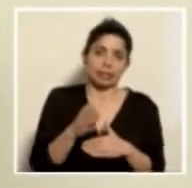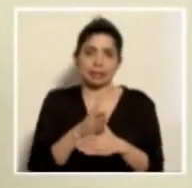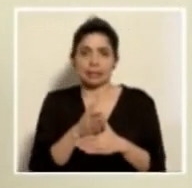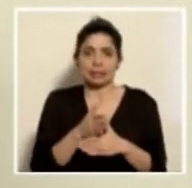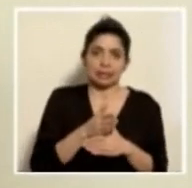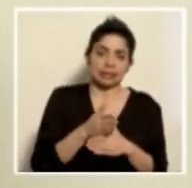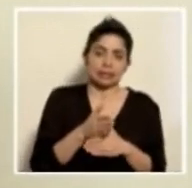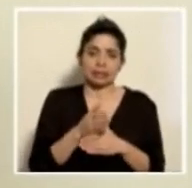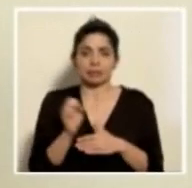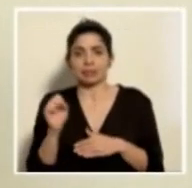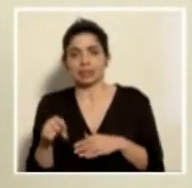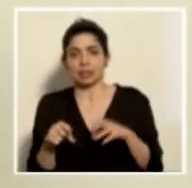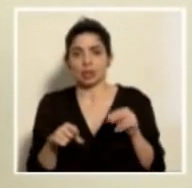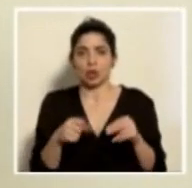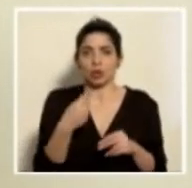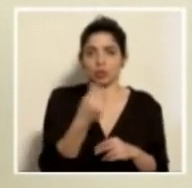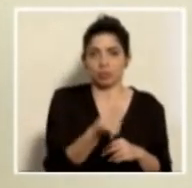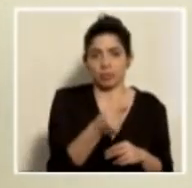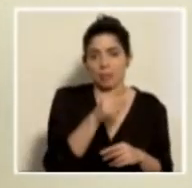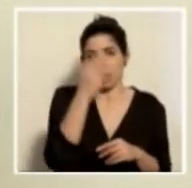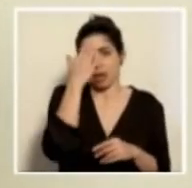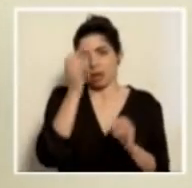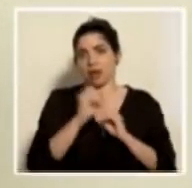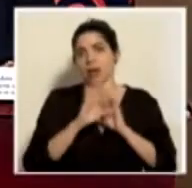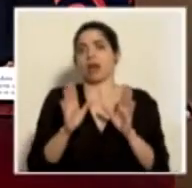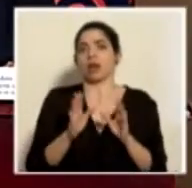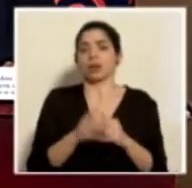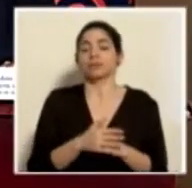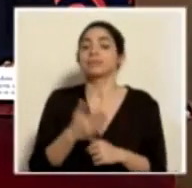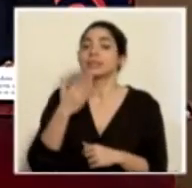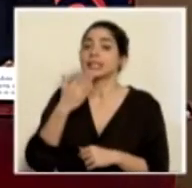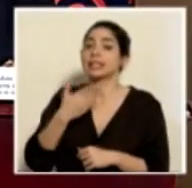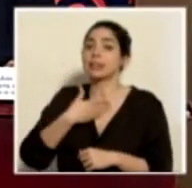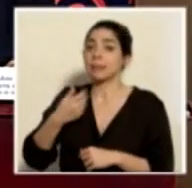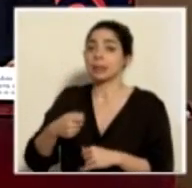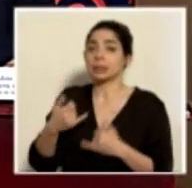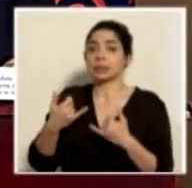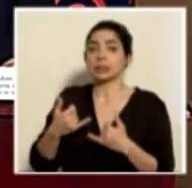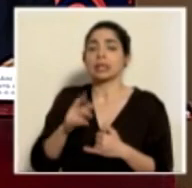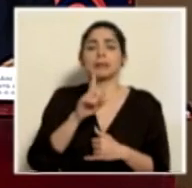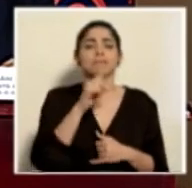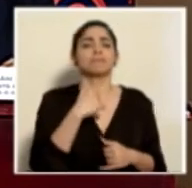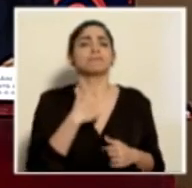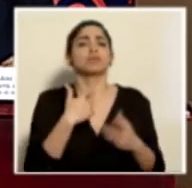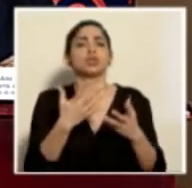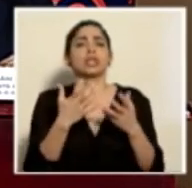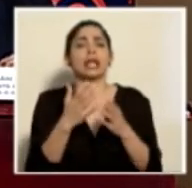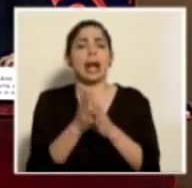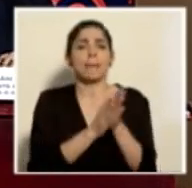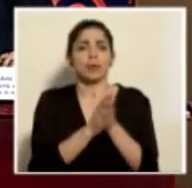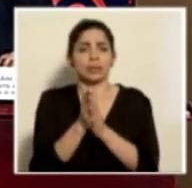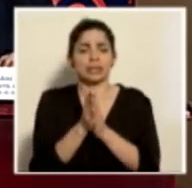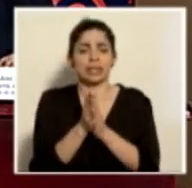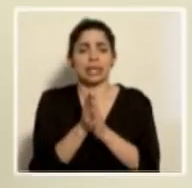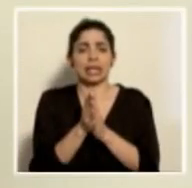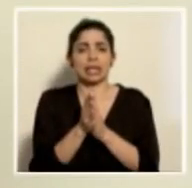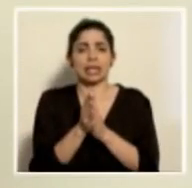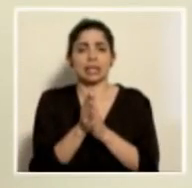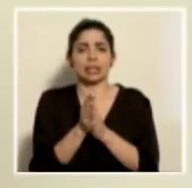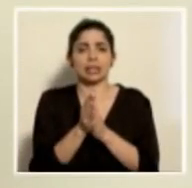pues también para que haya claridad sobre eso. Gracias, señor presidente. Quien continúa con la sesión. Yo quisiera nada más aprovechar, además